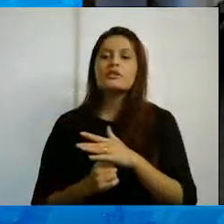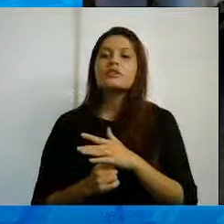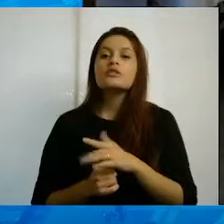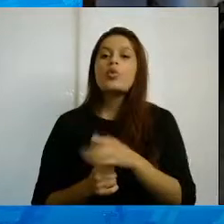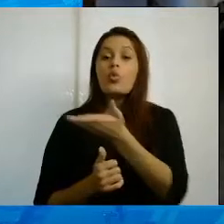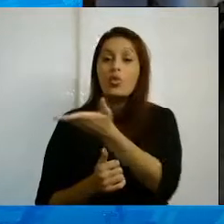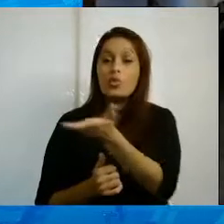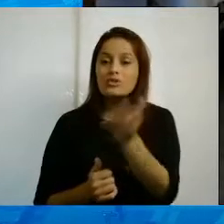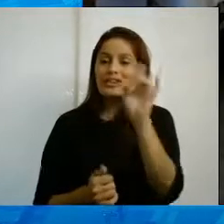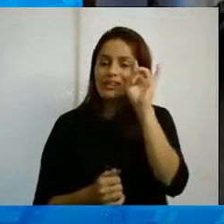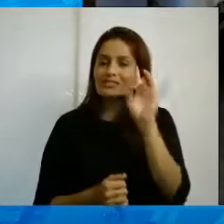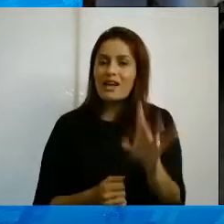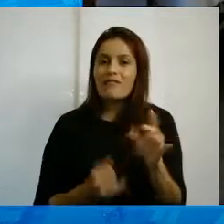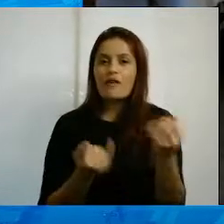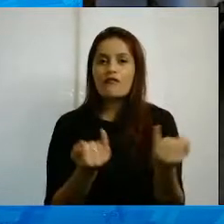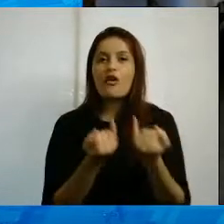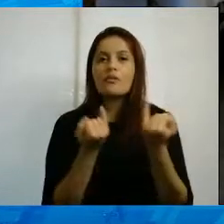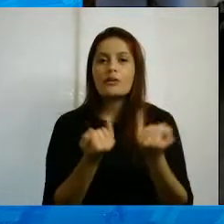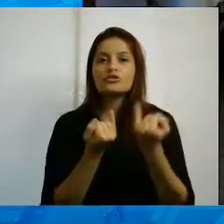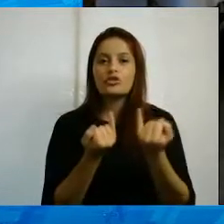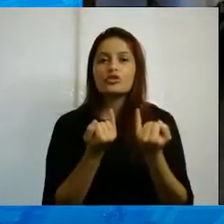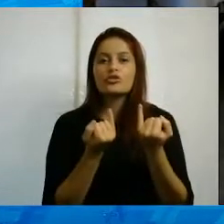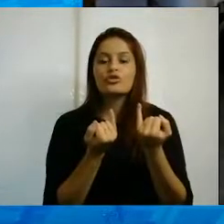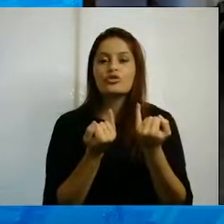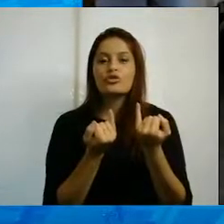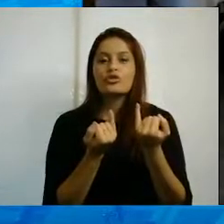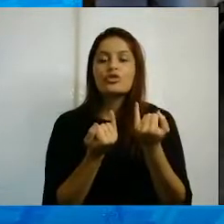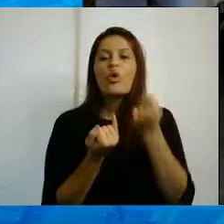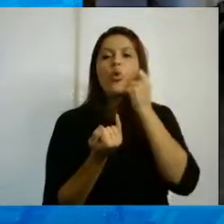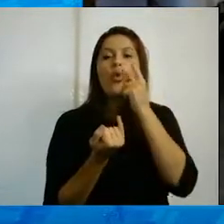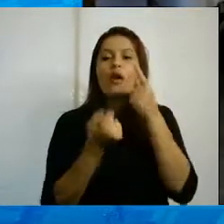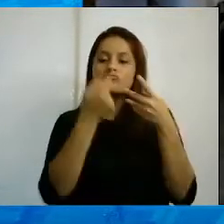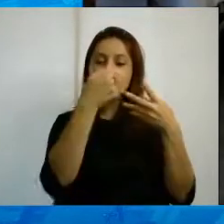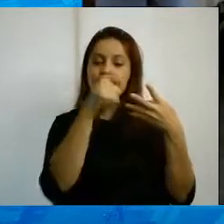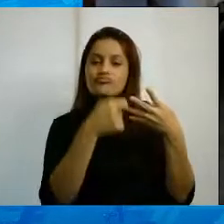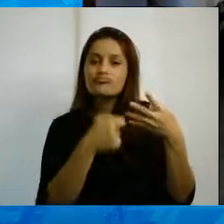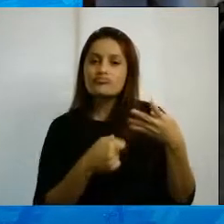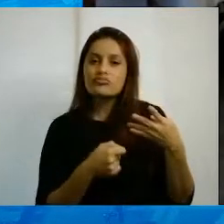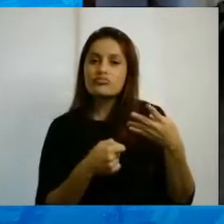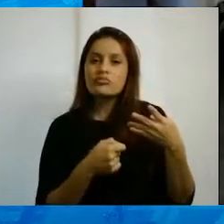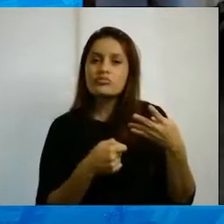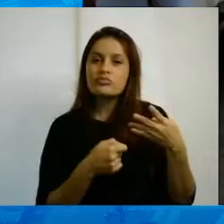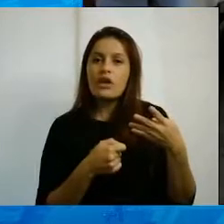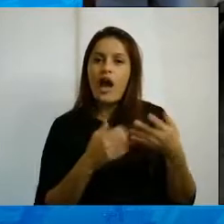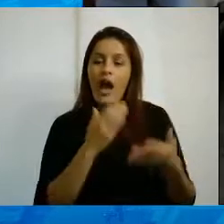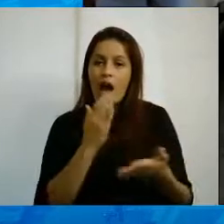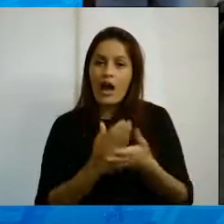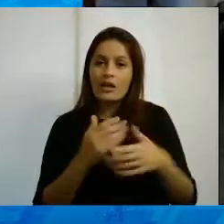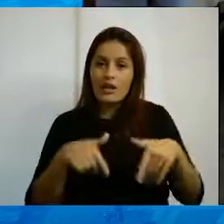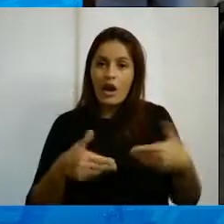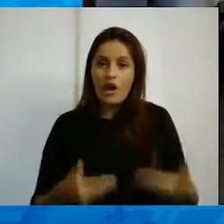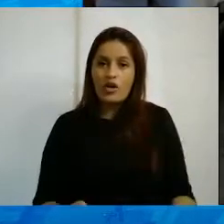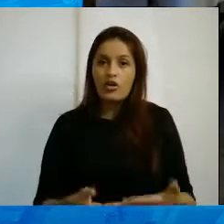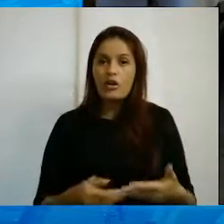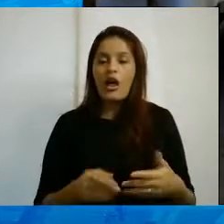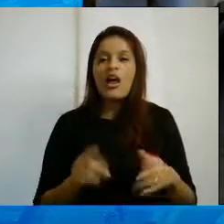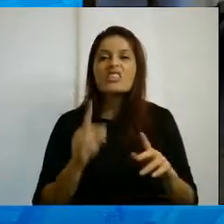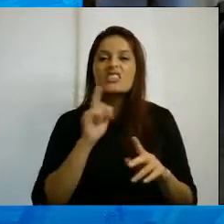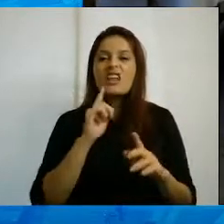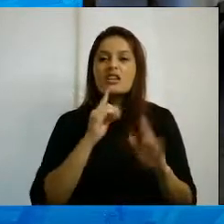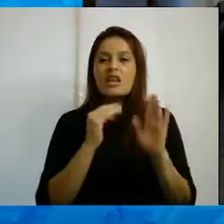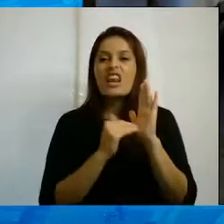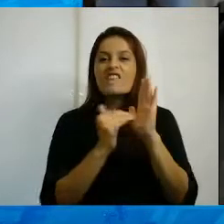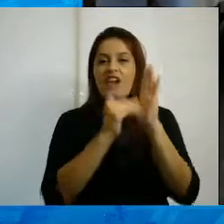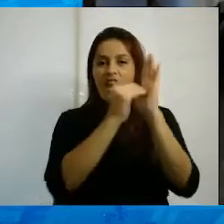ustedes tengan ese informe y sepan el diagnóstico que fue elaborado porque hasta ahora está ok en relación a los niveles. Sí